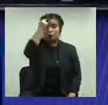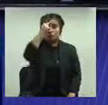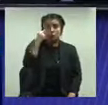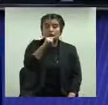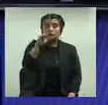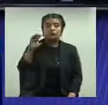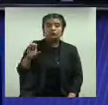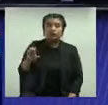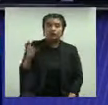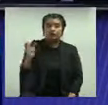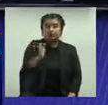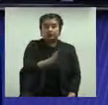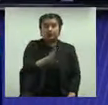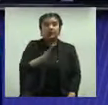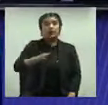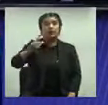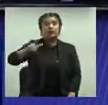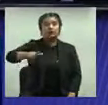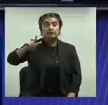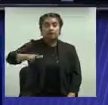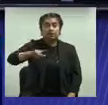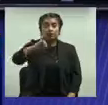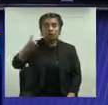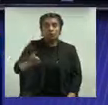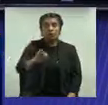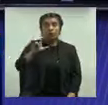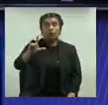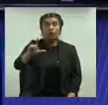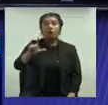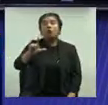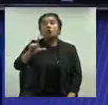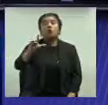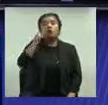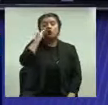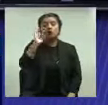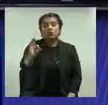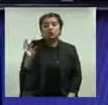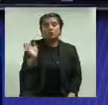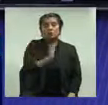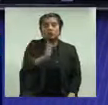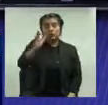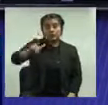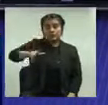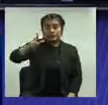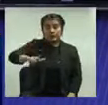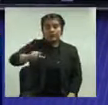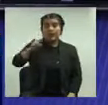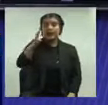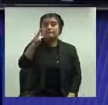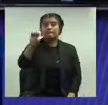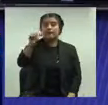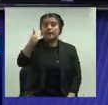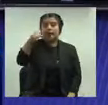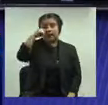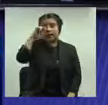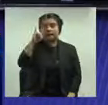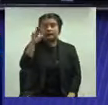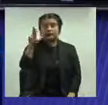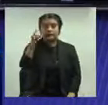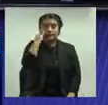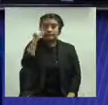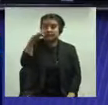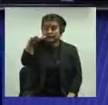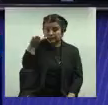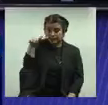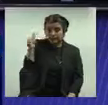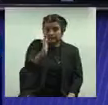Hernández Guzmán. Licenciado Julio Recinos Castañeda. Licenciada Beatriz Seijas